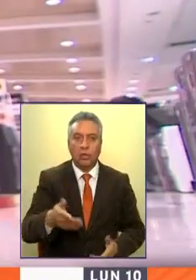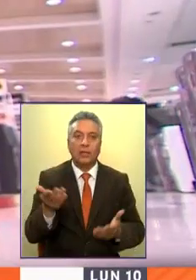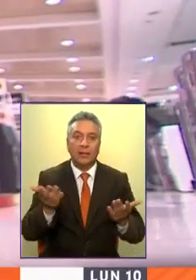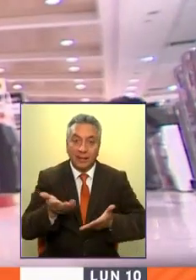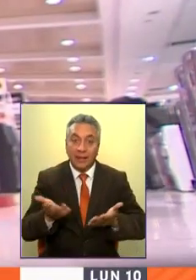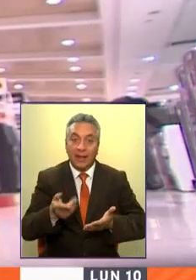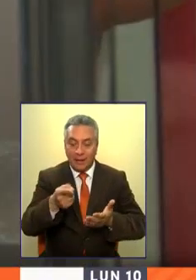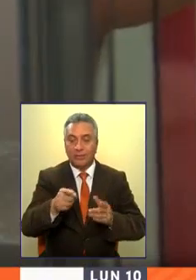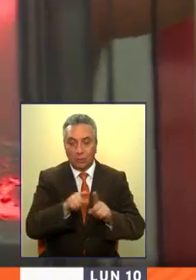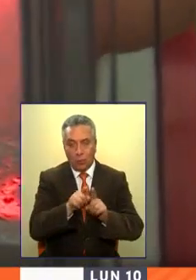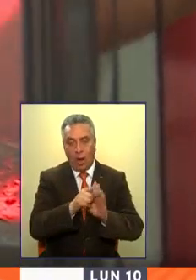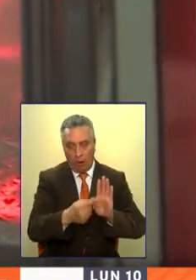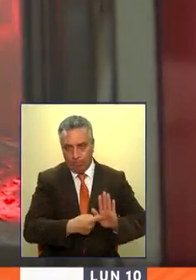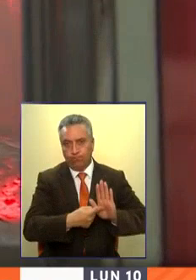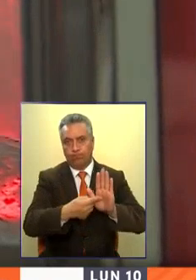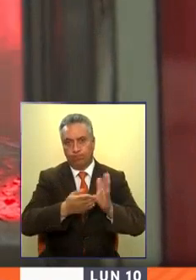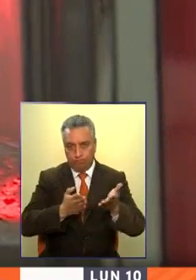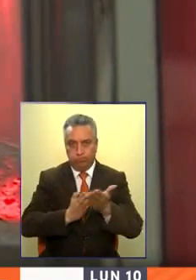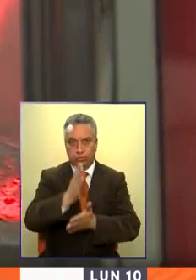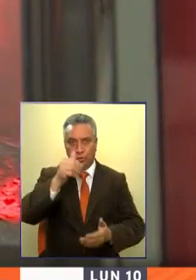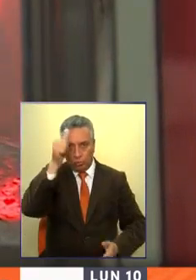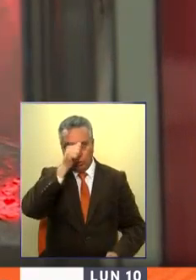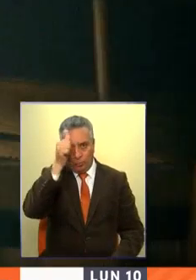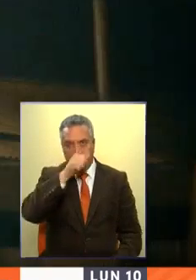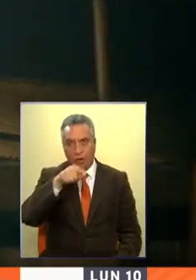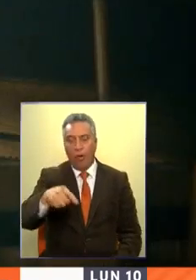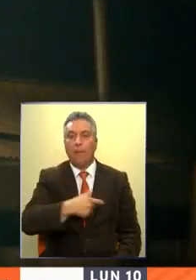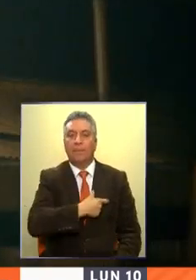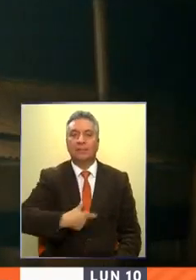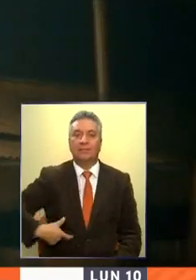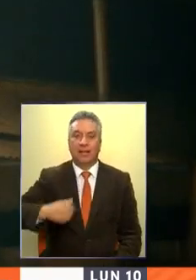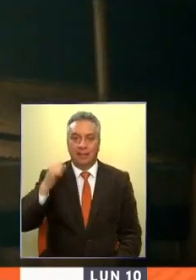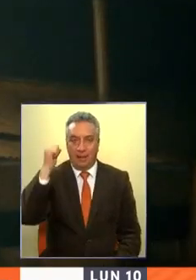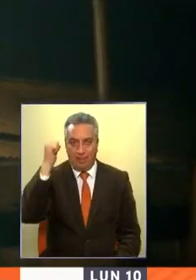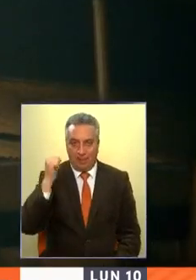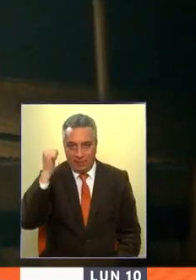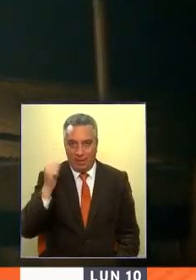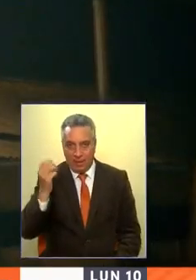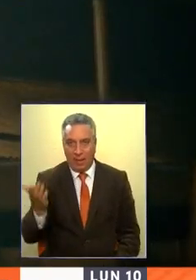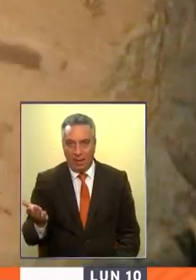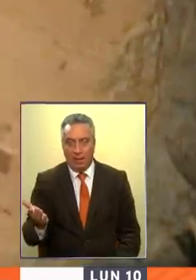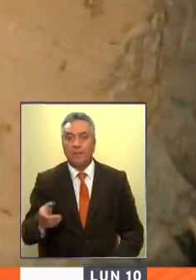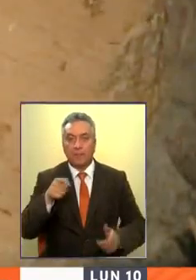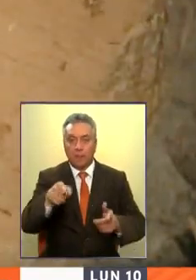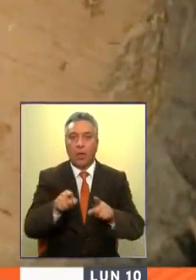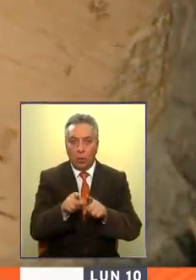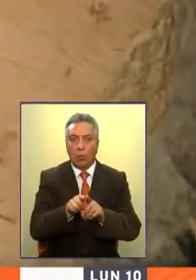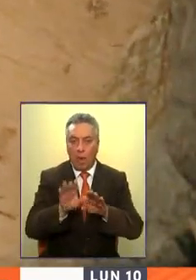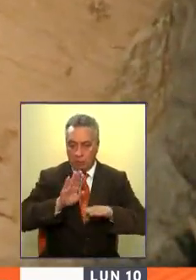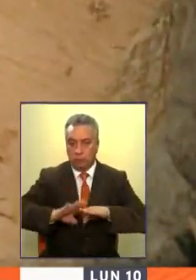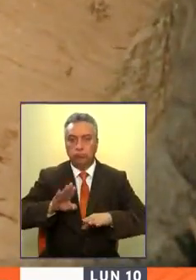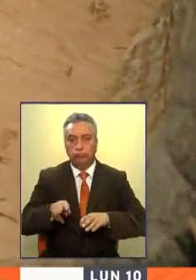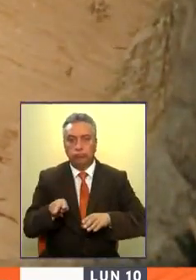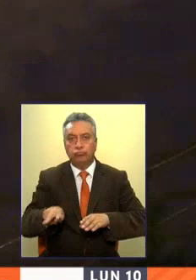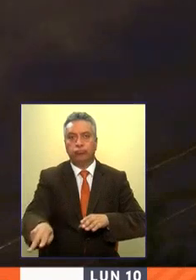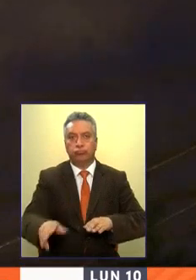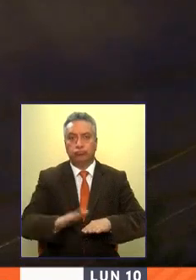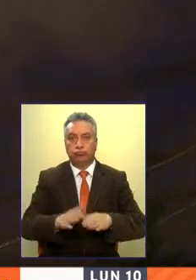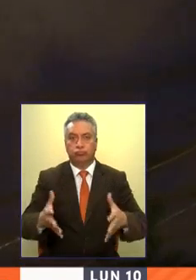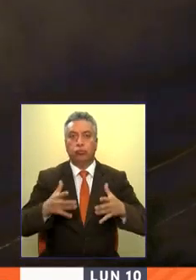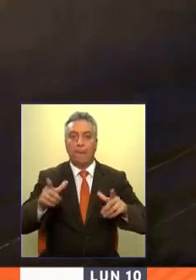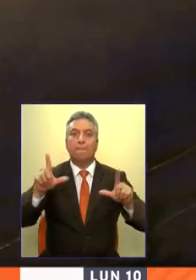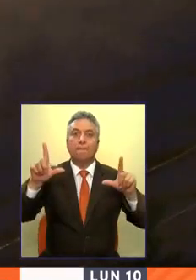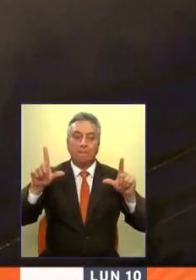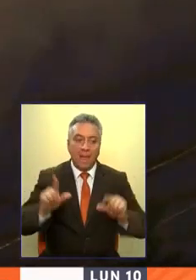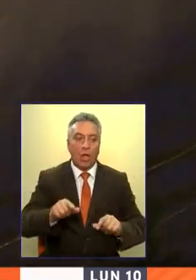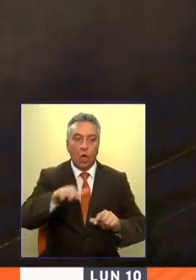programa que lanzó este domingo el presidente Sebastián Piñera y que busca fomentar la calefacción eléctrica y disminuir el